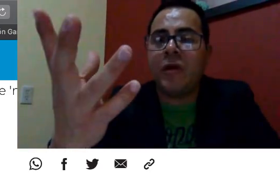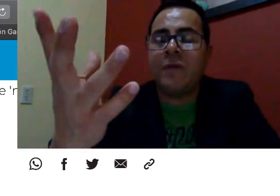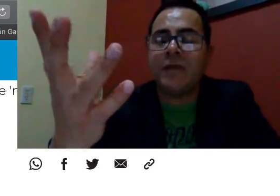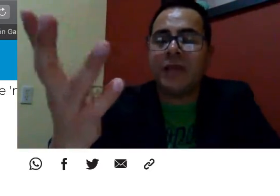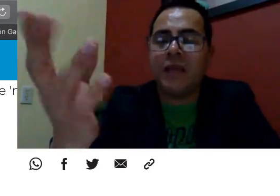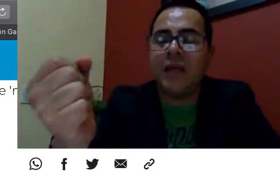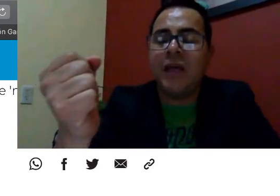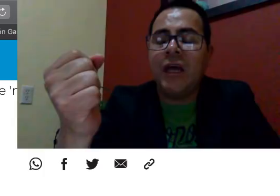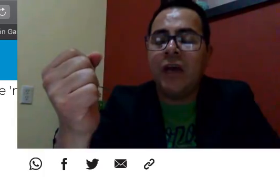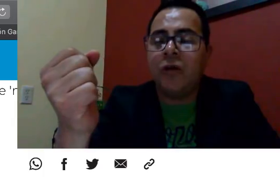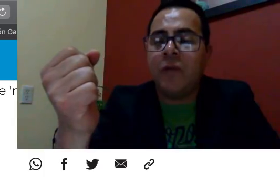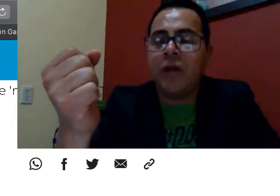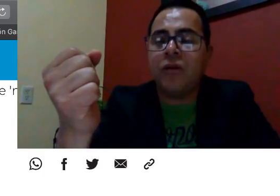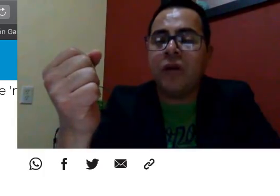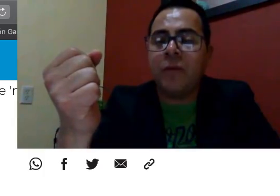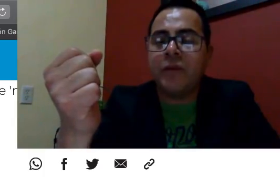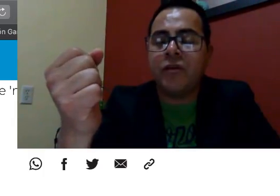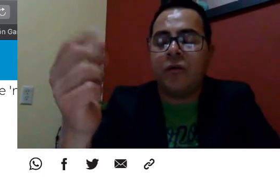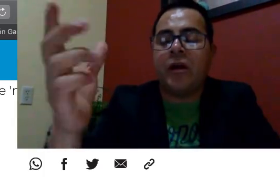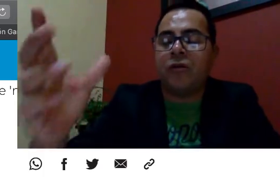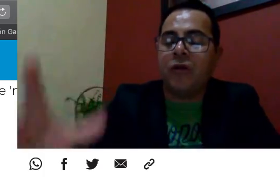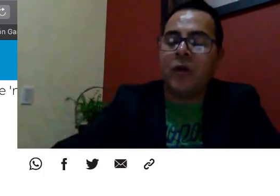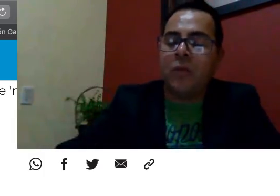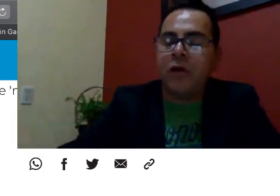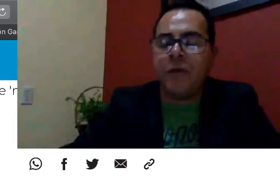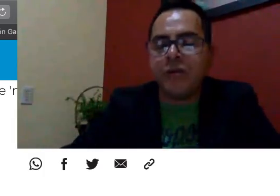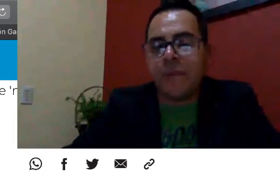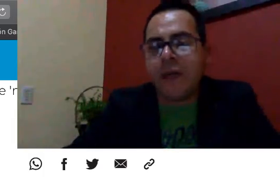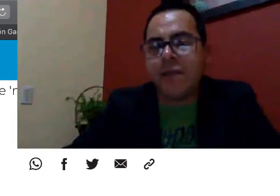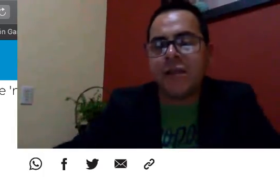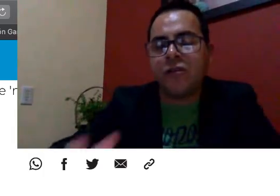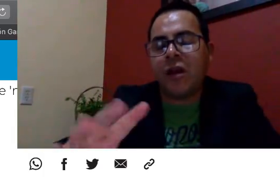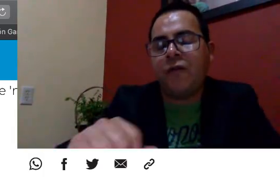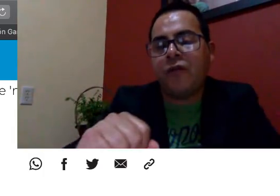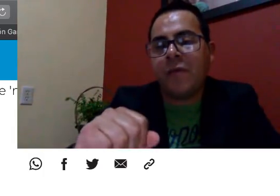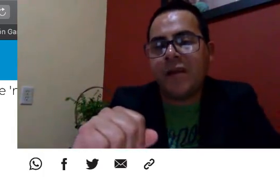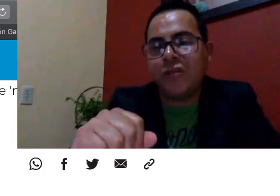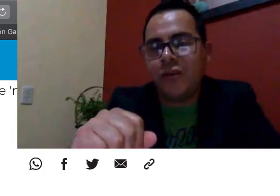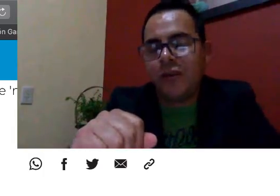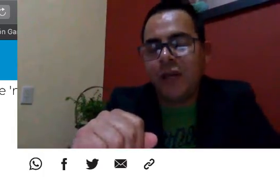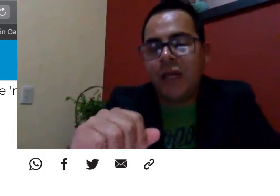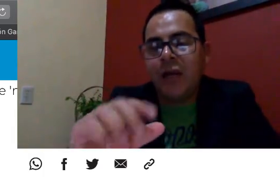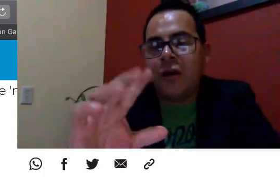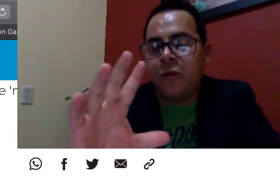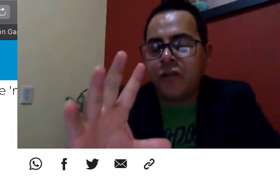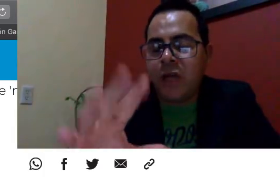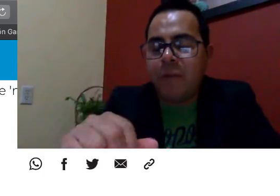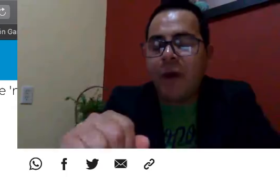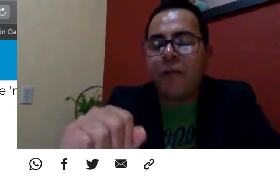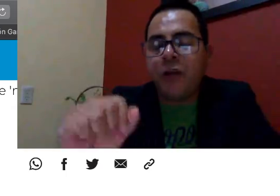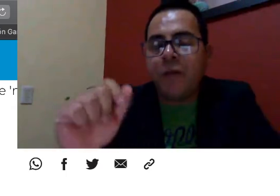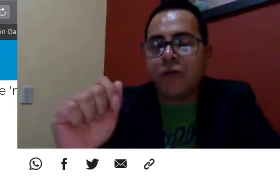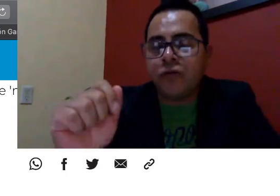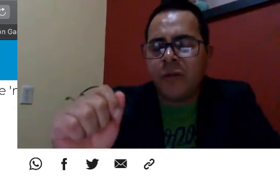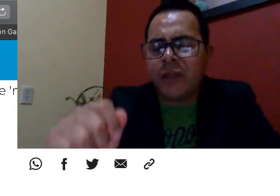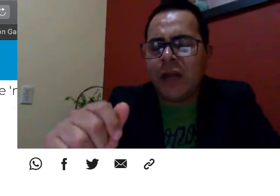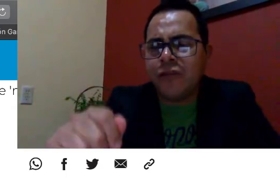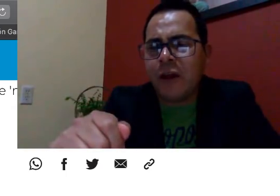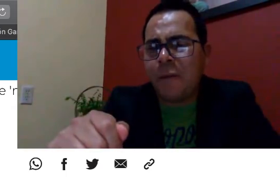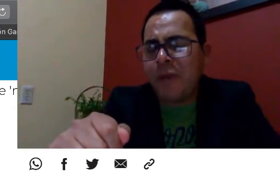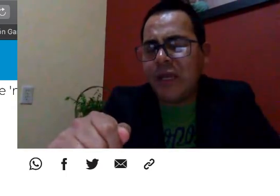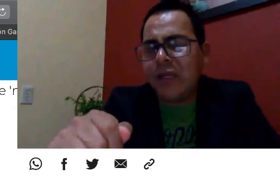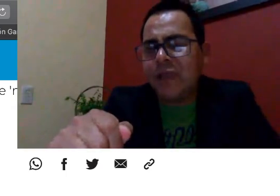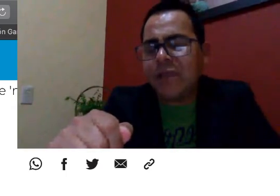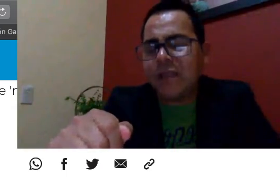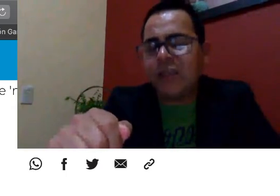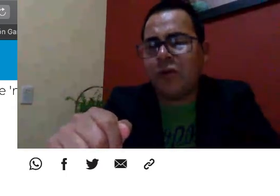otros problemas que tiene el gobierno de López Obrador. Bueno, amigos, amigas, esta es toda la información. Como siempre, apóyenme con sus comentarios.